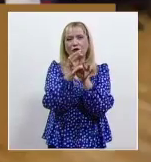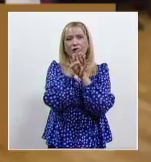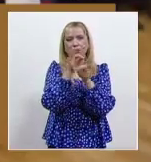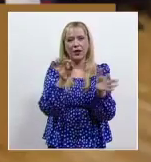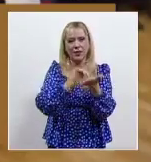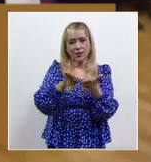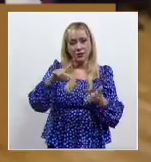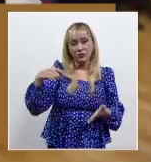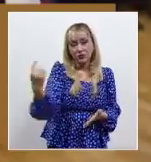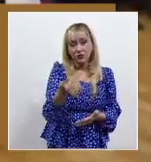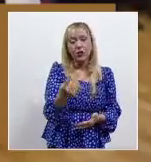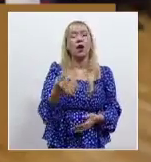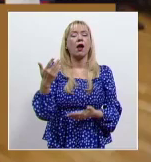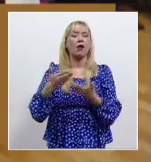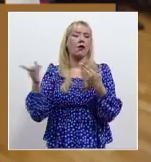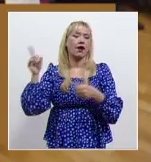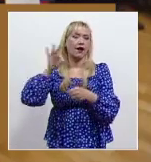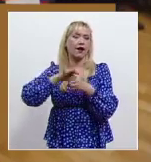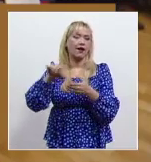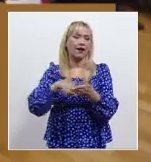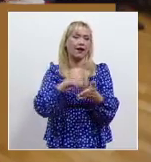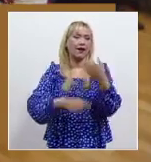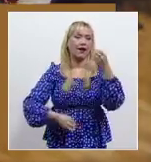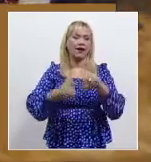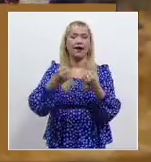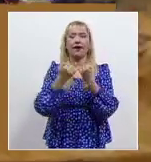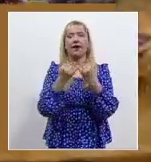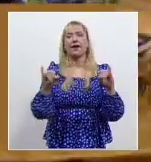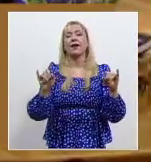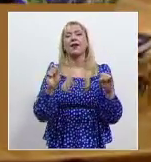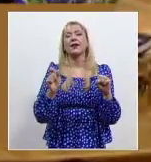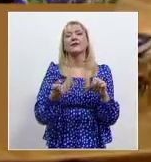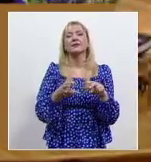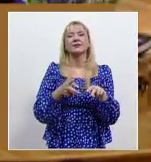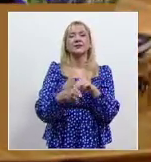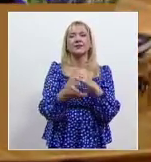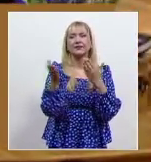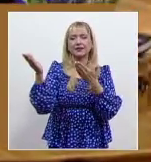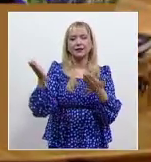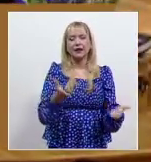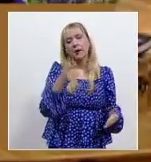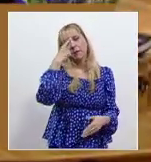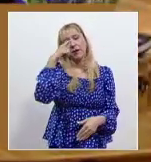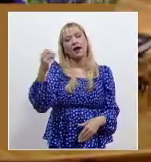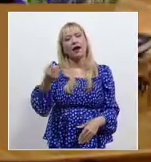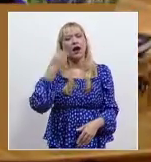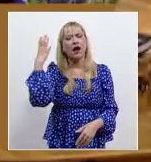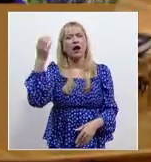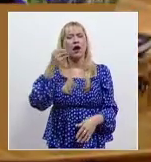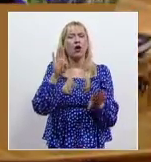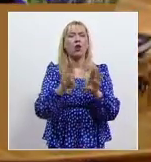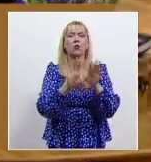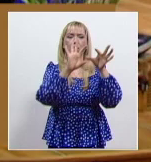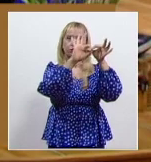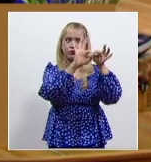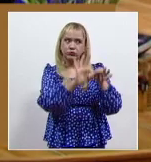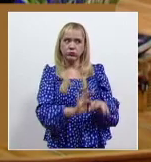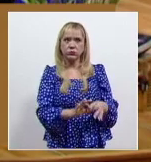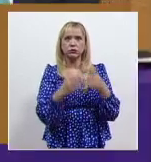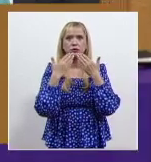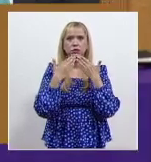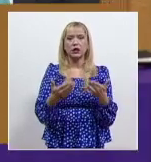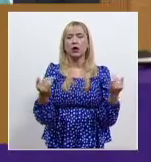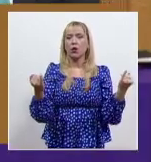el Tribunal Electoral inauguró un seminario para reflexionar en torno a la unificación de criterios para la protección de datos